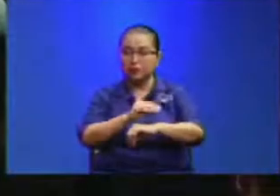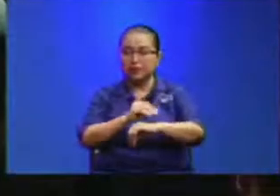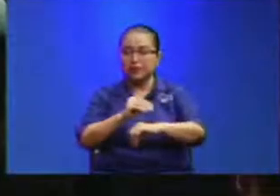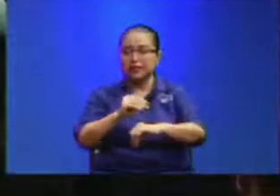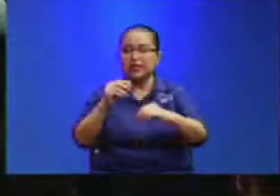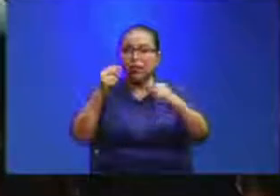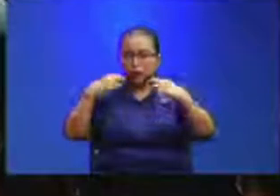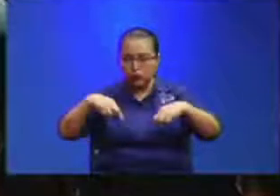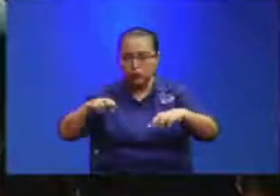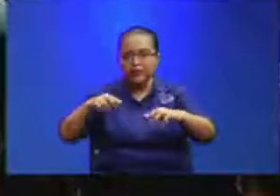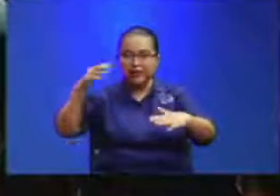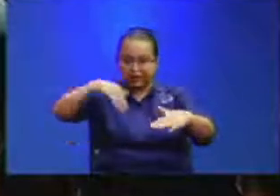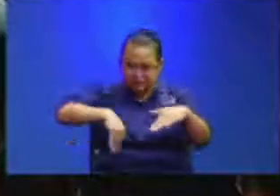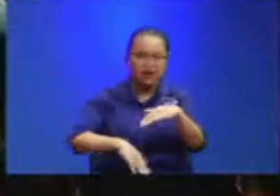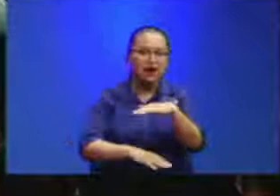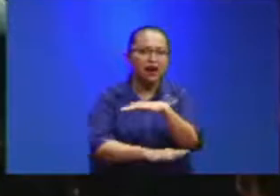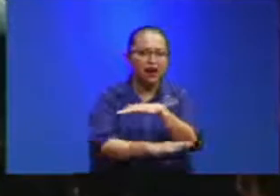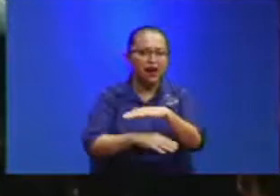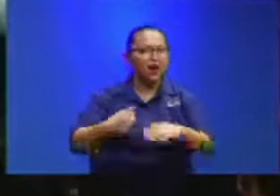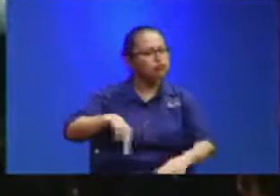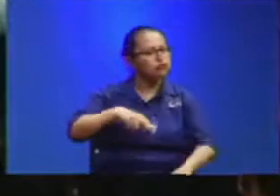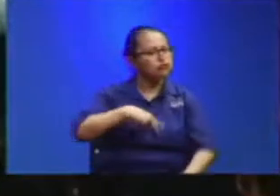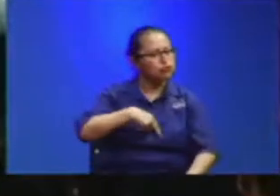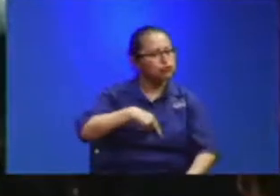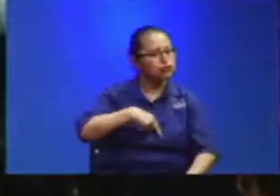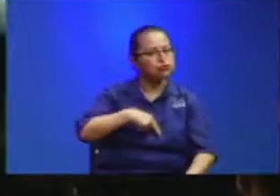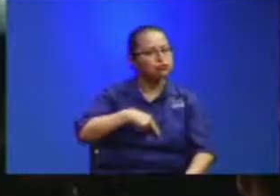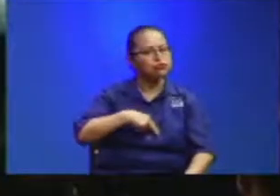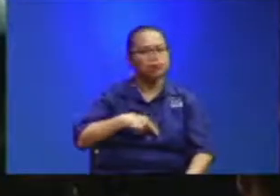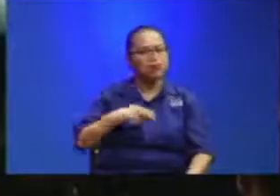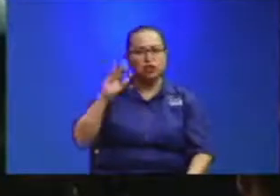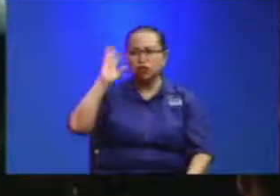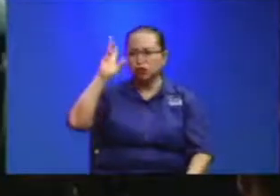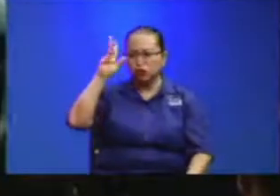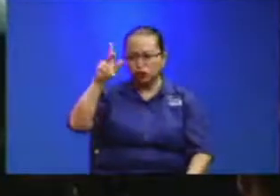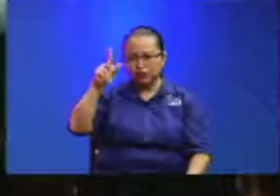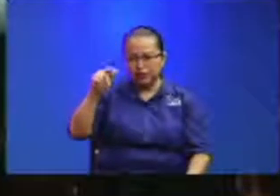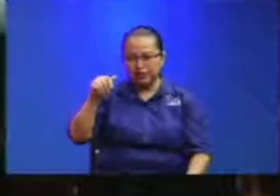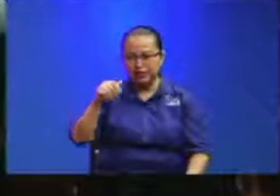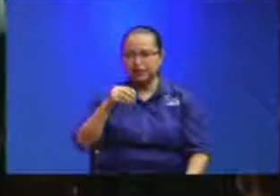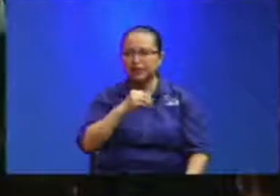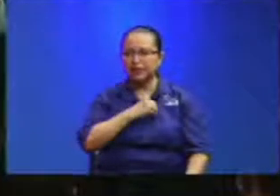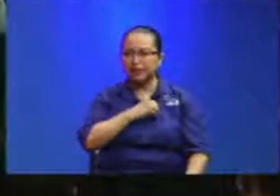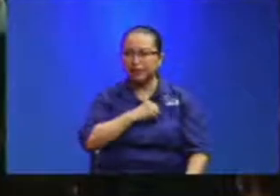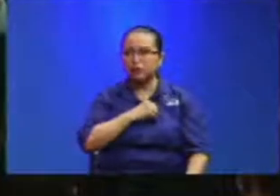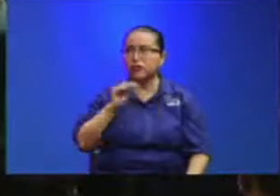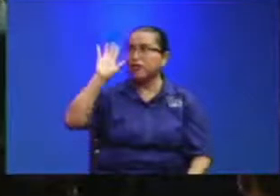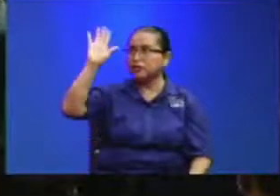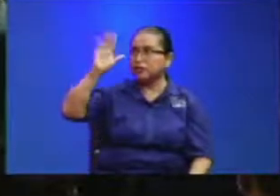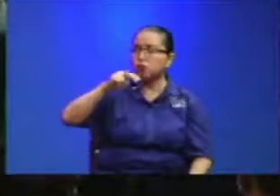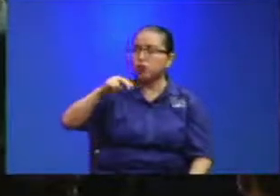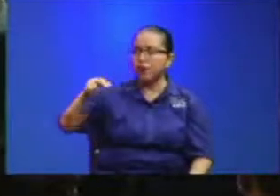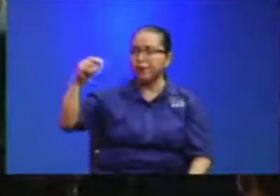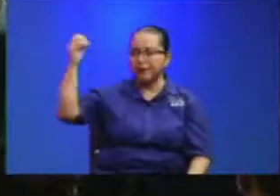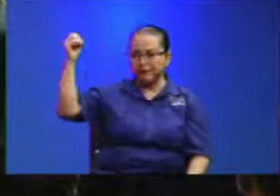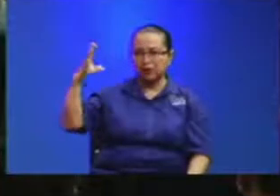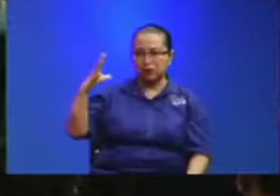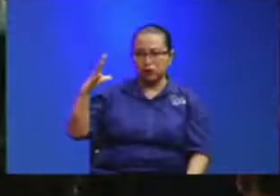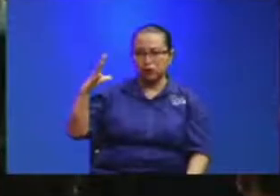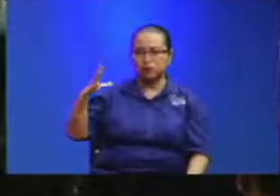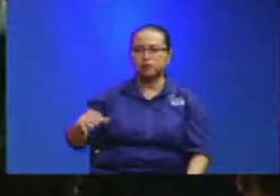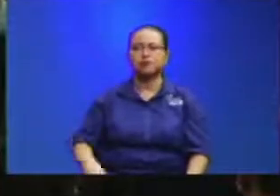de poder penetrar al lugar santísimo todos los días que quisiéramos en su nombre bendito verdad